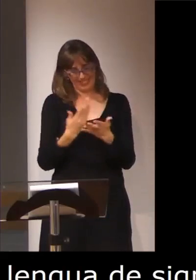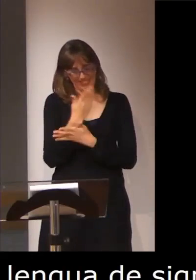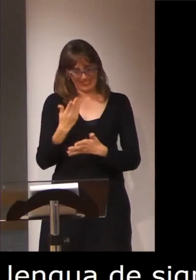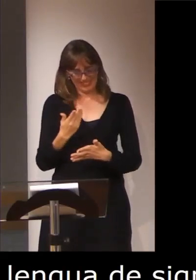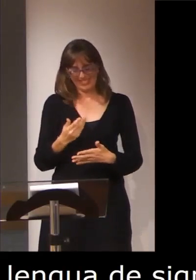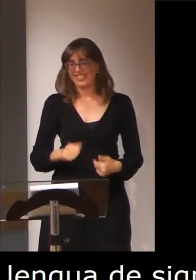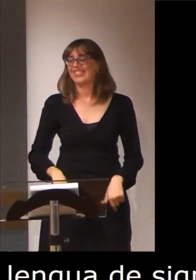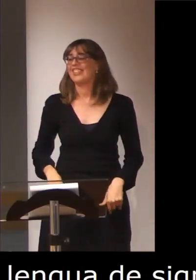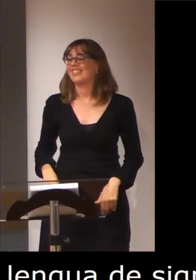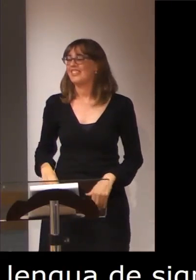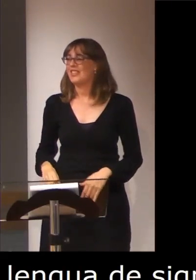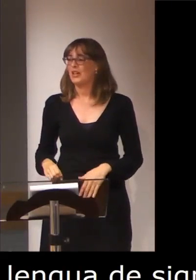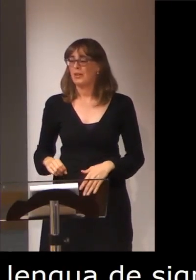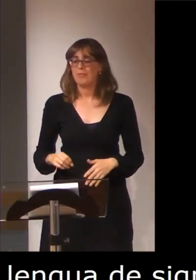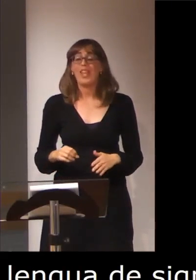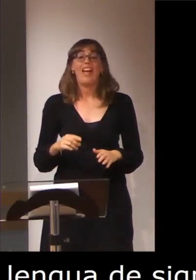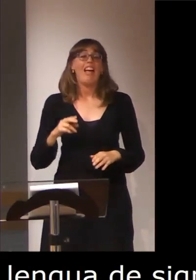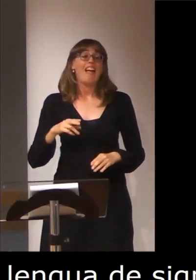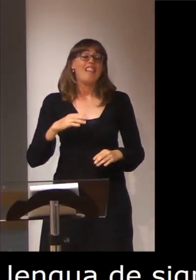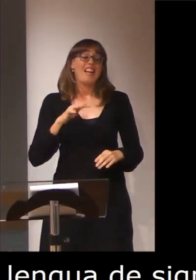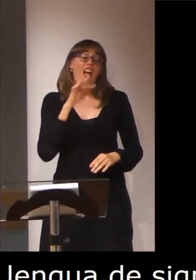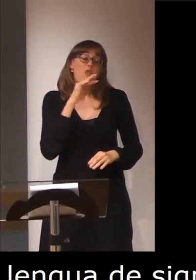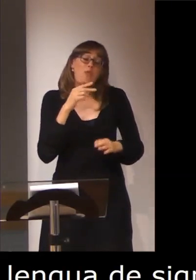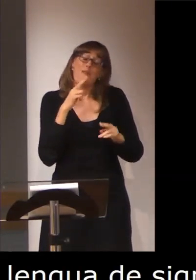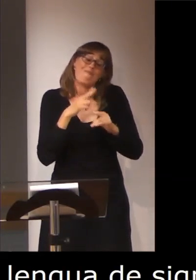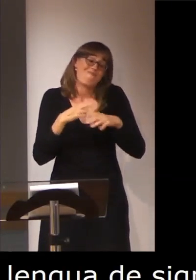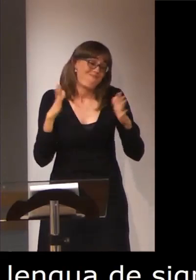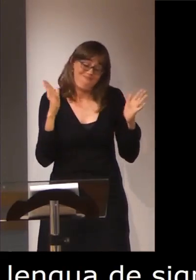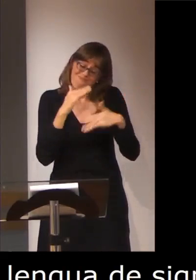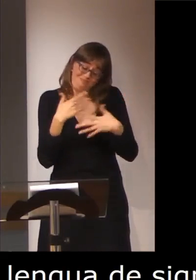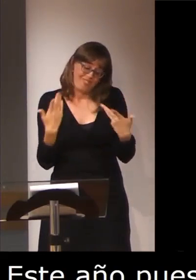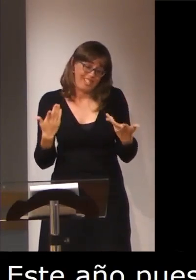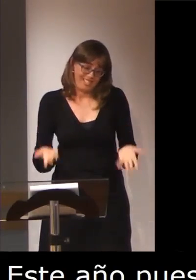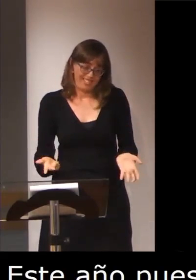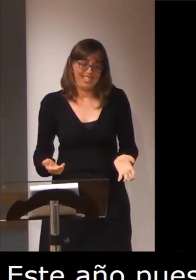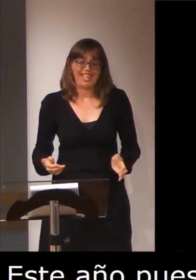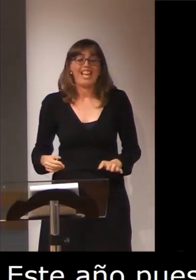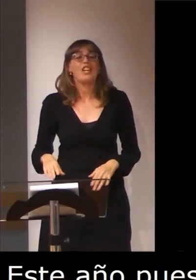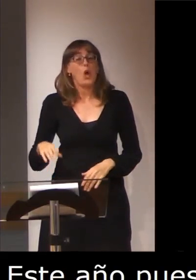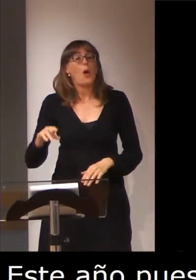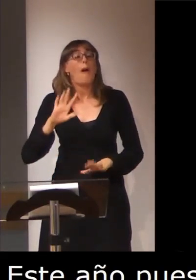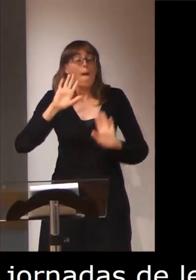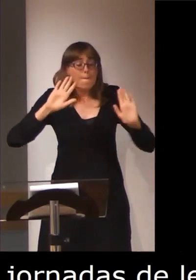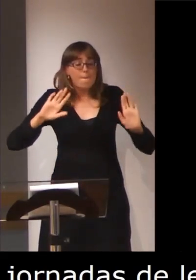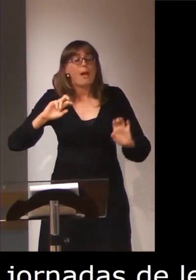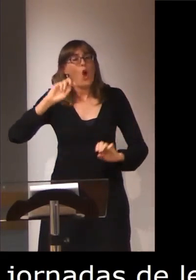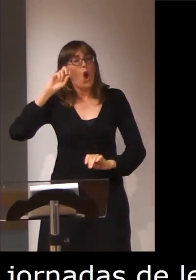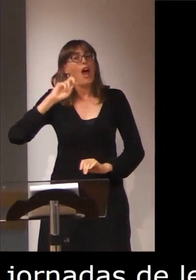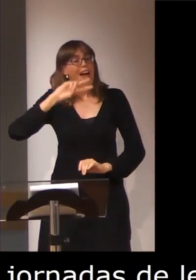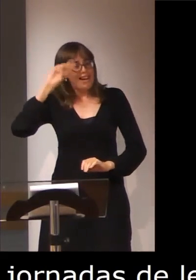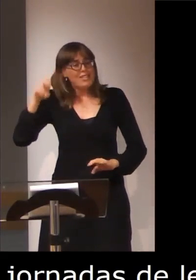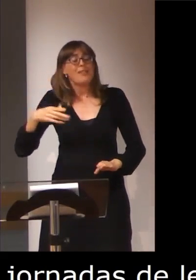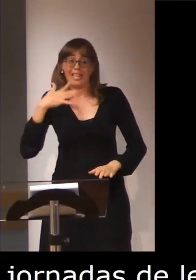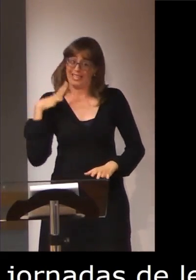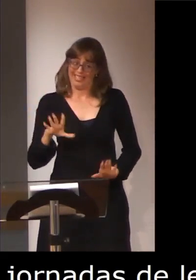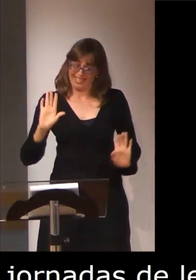pues se celebran las terceras jornadas de lengua de signos española, y aunque todavía no le hemos asignado un